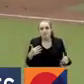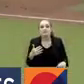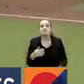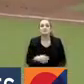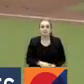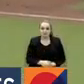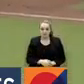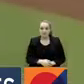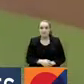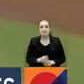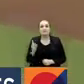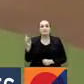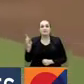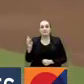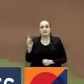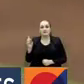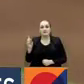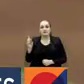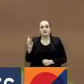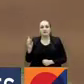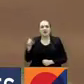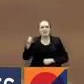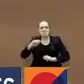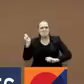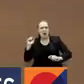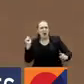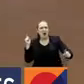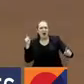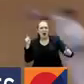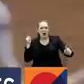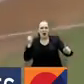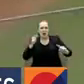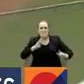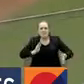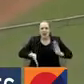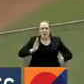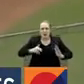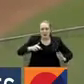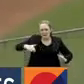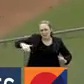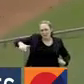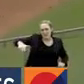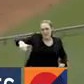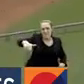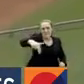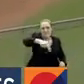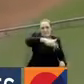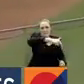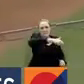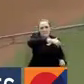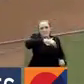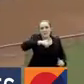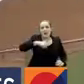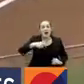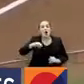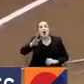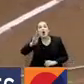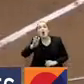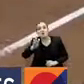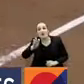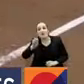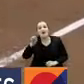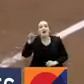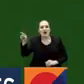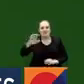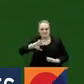quinta entrada, Urshela bateó de hit para impulsar la primera carrera de su equipo, y en la bajada de la octava el colombiano tuvo una